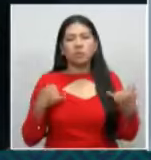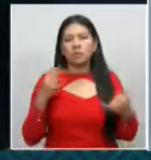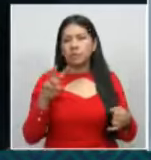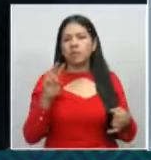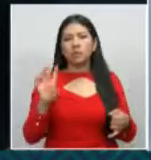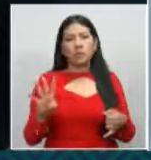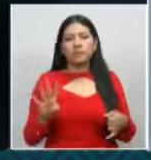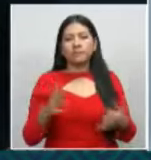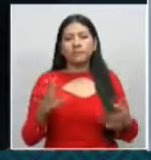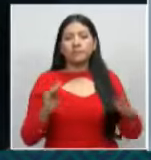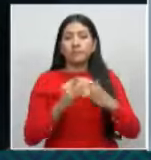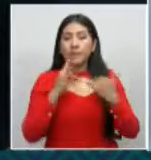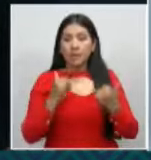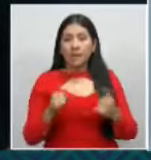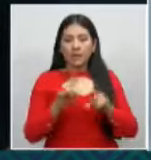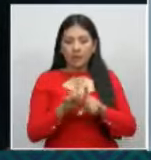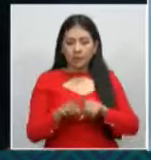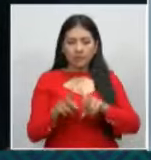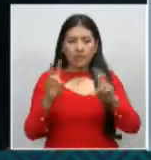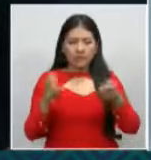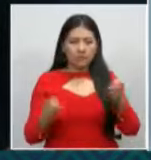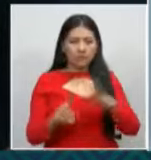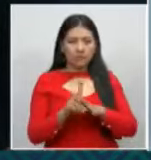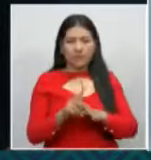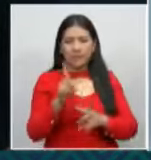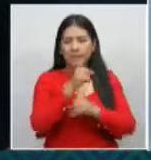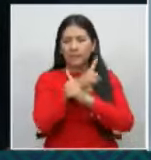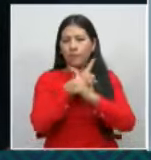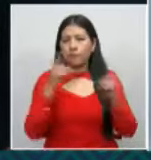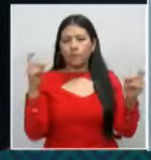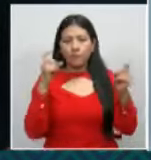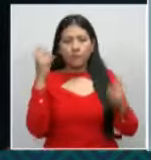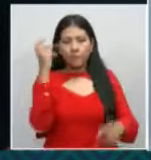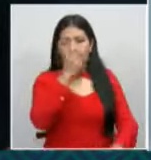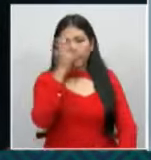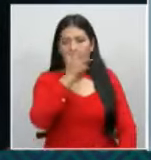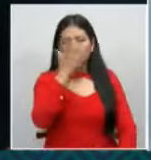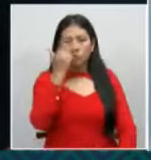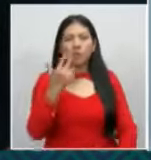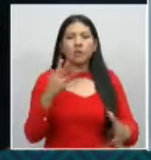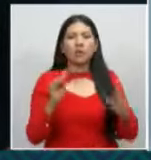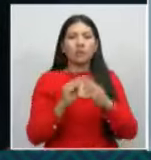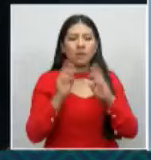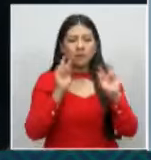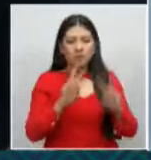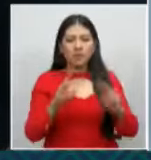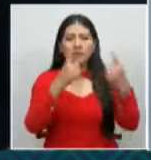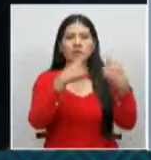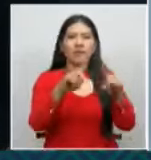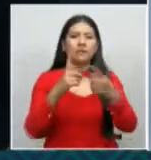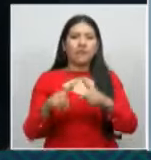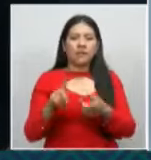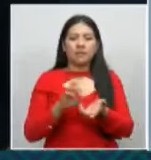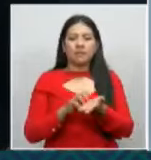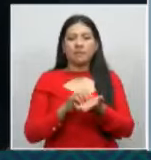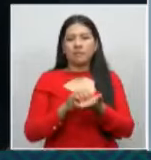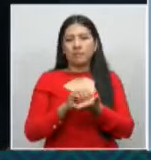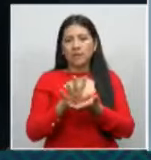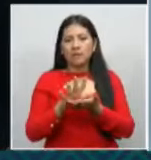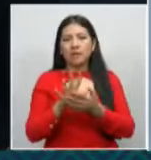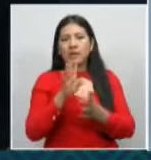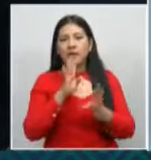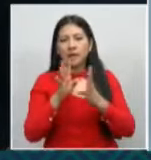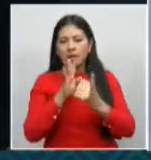y que se constituye en un caso estremecedor que ha motivado también varios mensajes